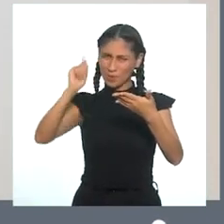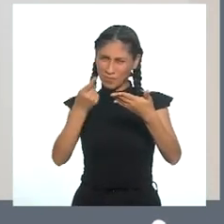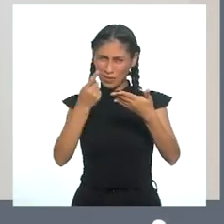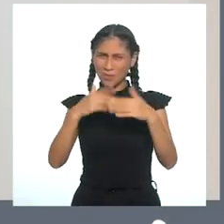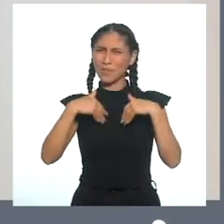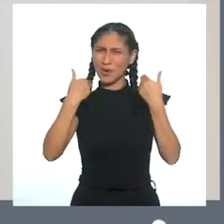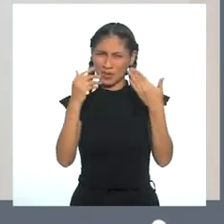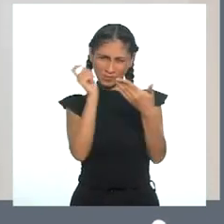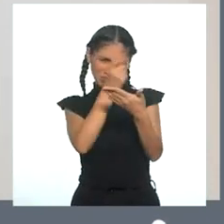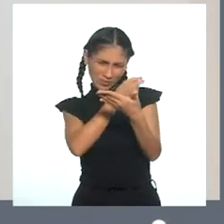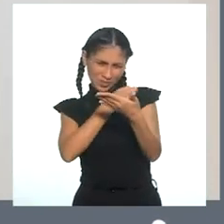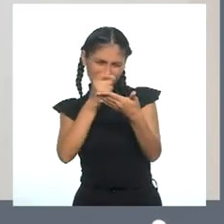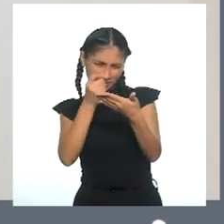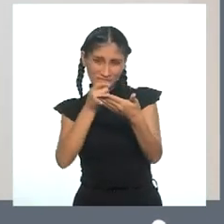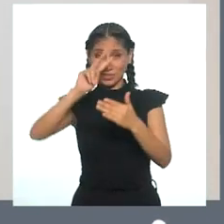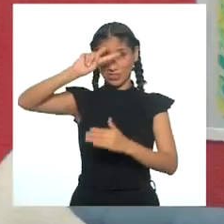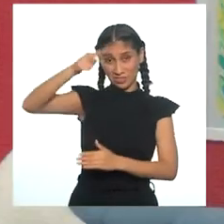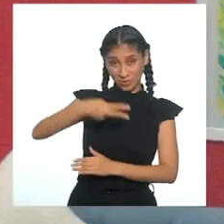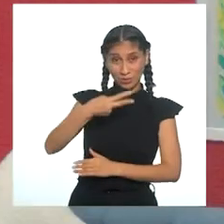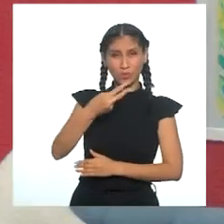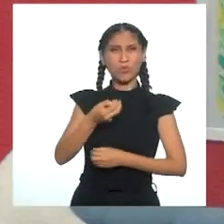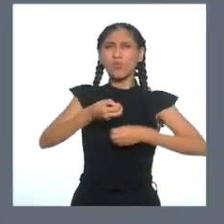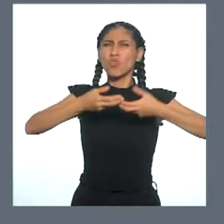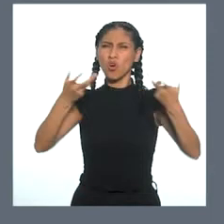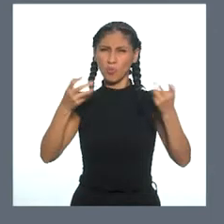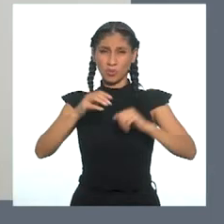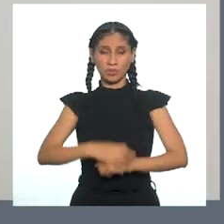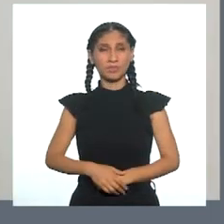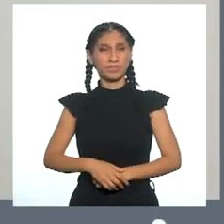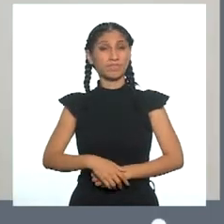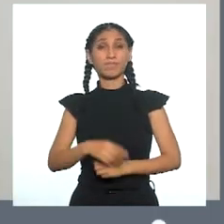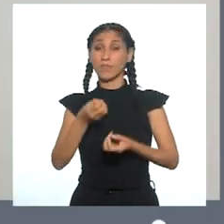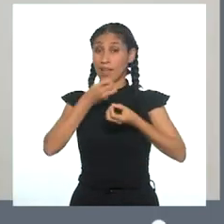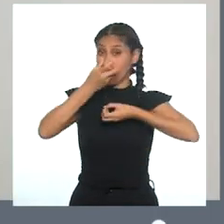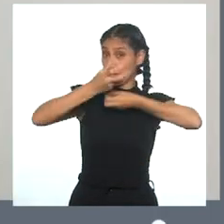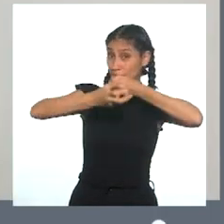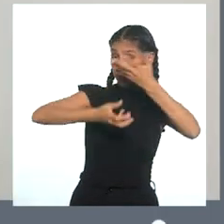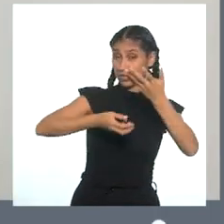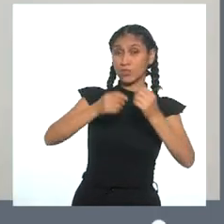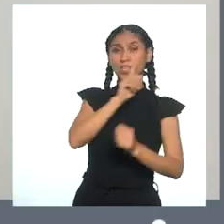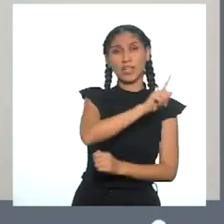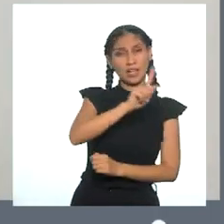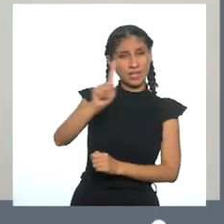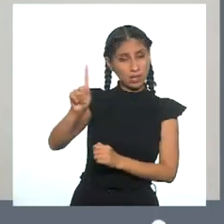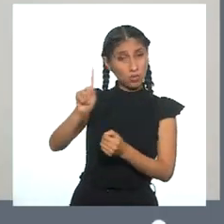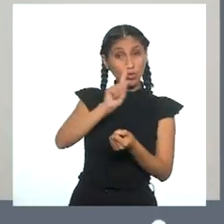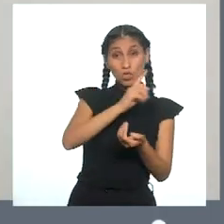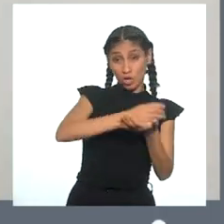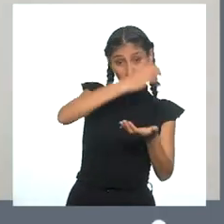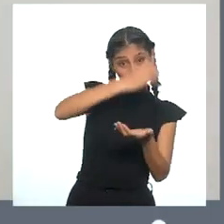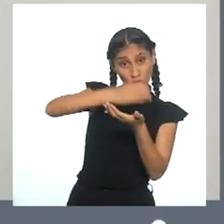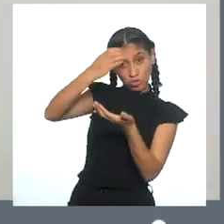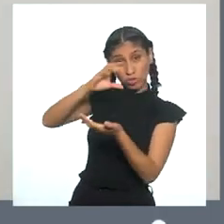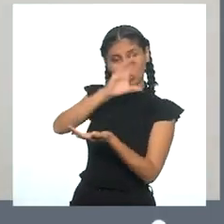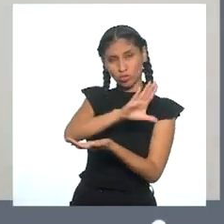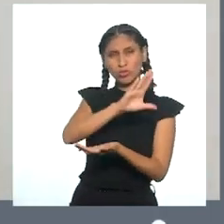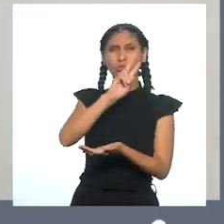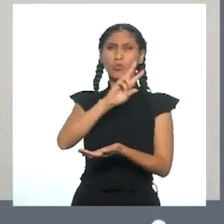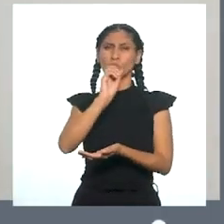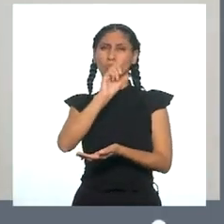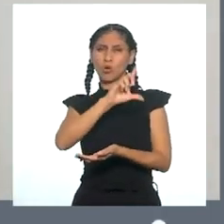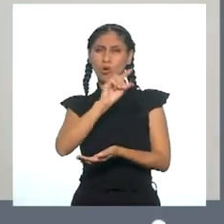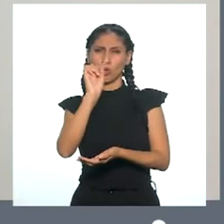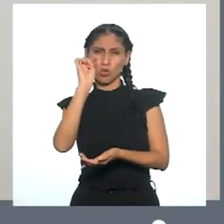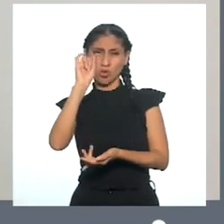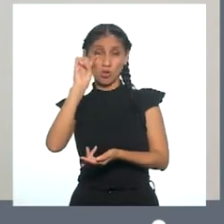puede resolver de una segunda forma. ¿Cómo así? Expresando el volumen de cada recipiente en decímetros cúbicos